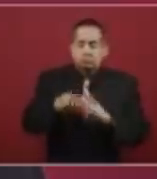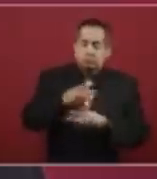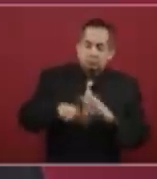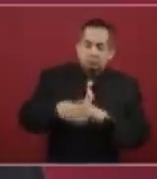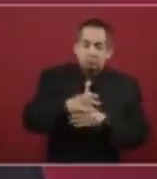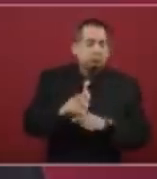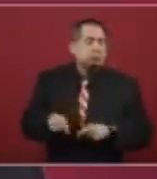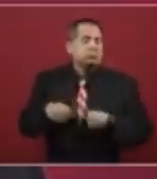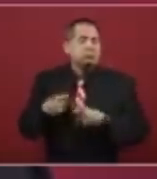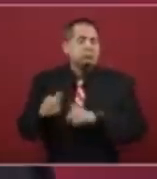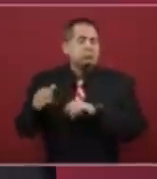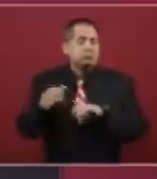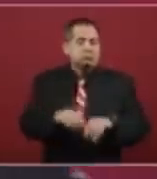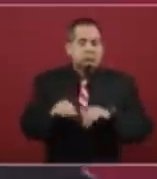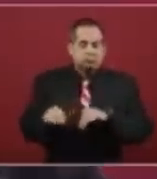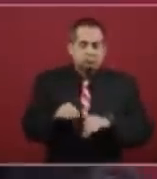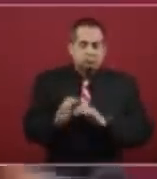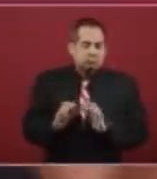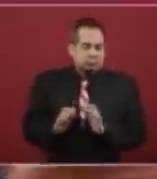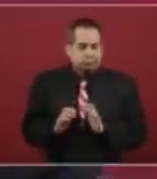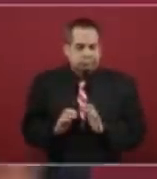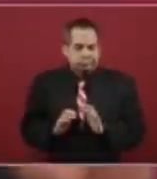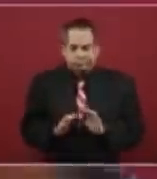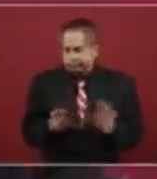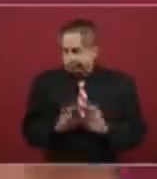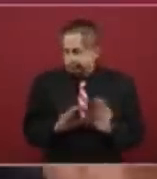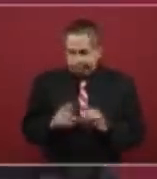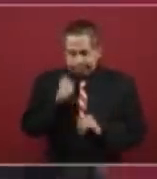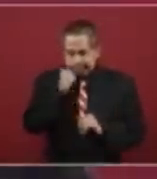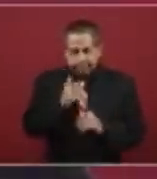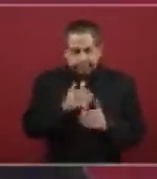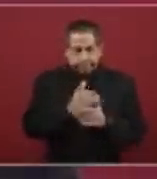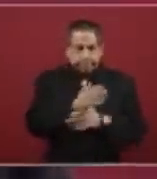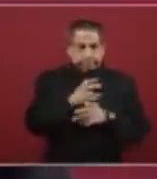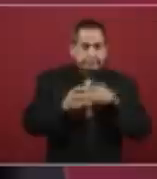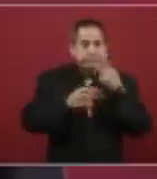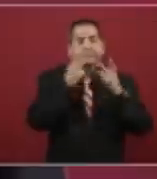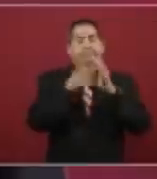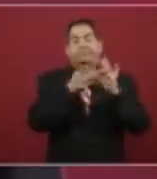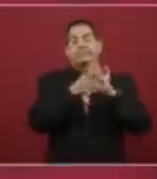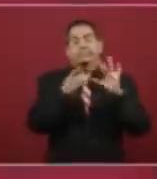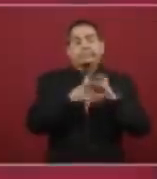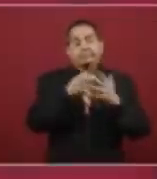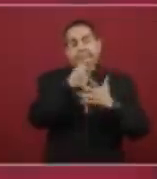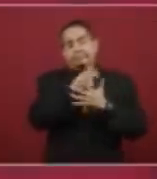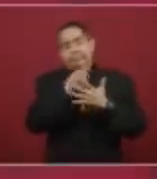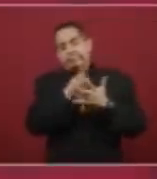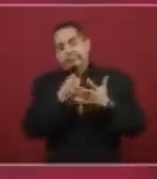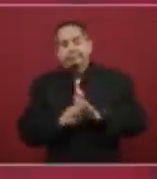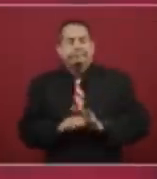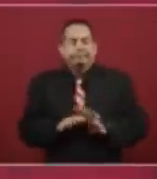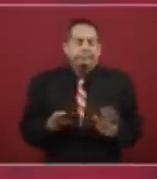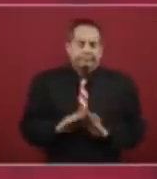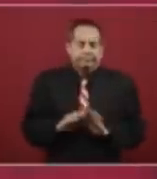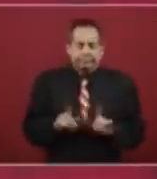empleos. No quiero meterme en otro tipo